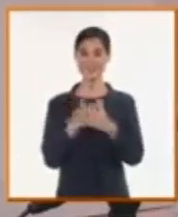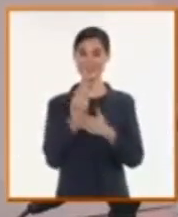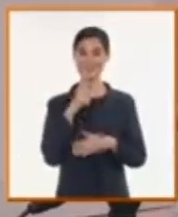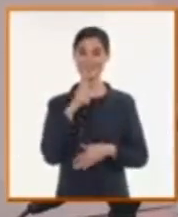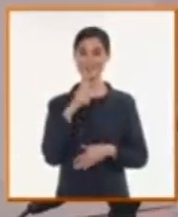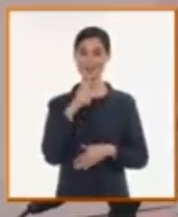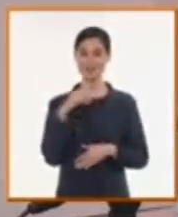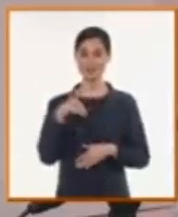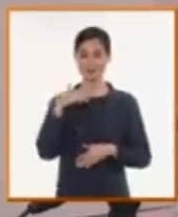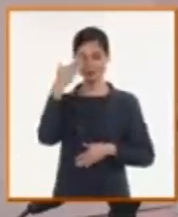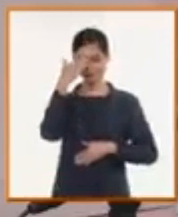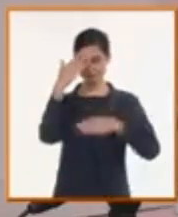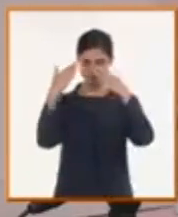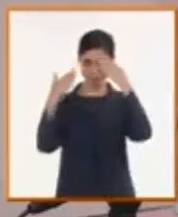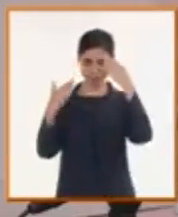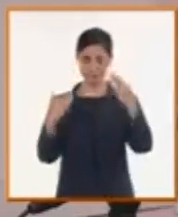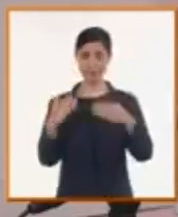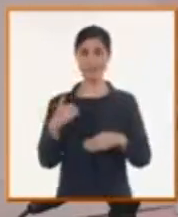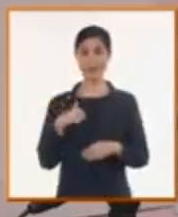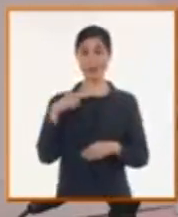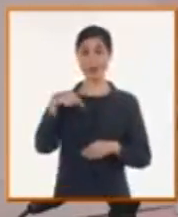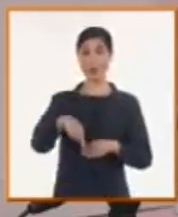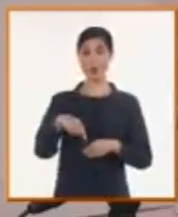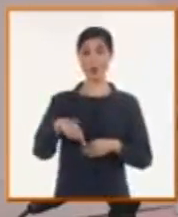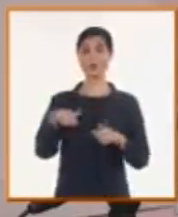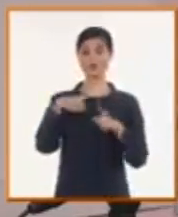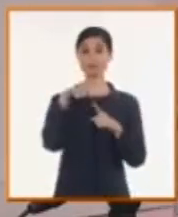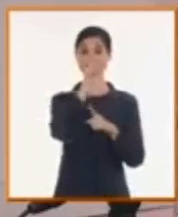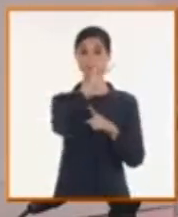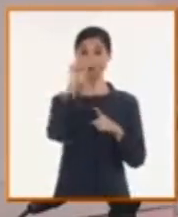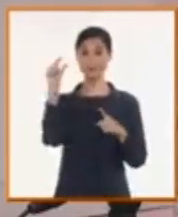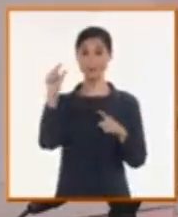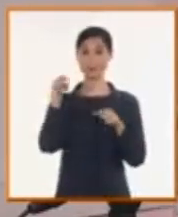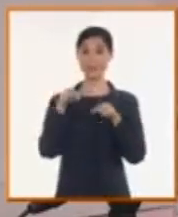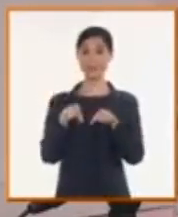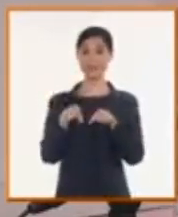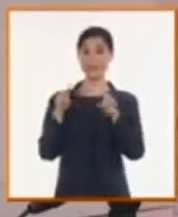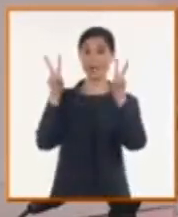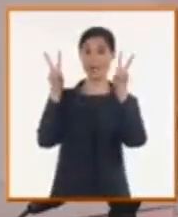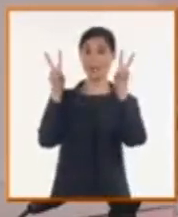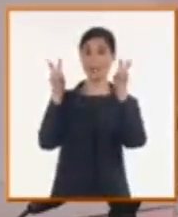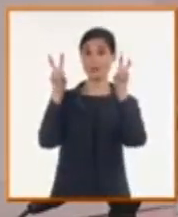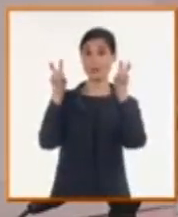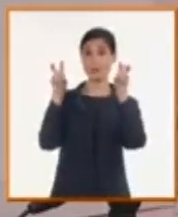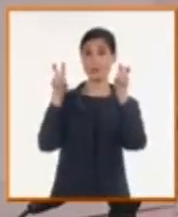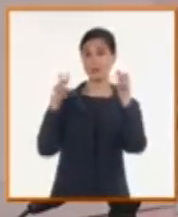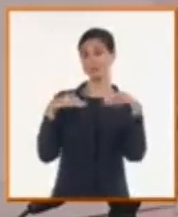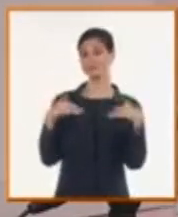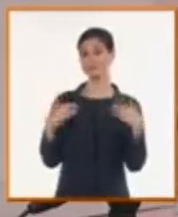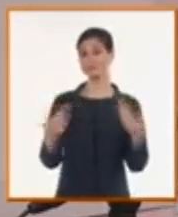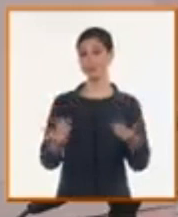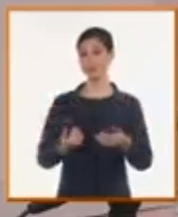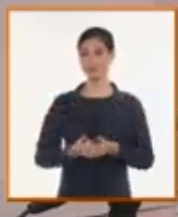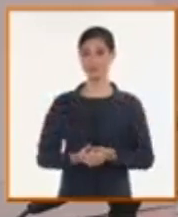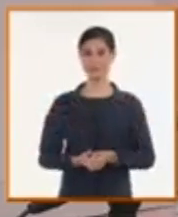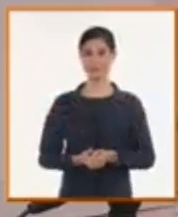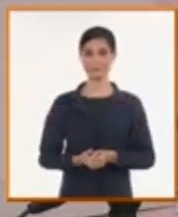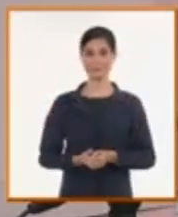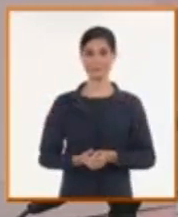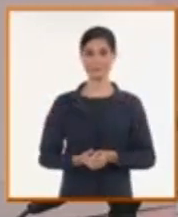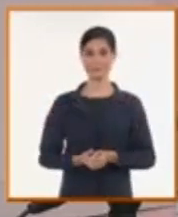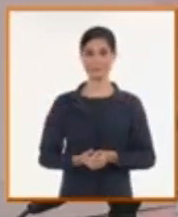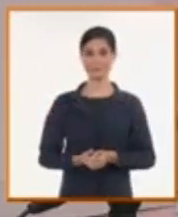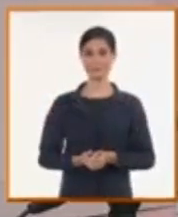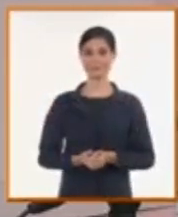placer traer hoy un tema. Fíjense en el título, estamos hablando de la gloria que se ha vivido y el nombre que utilizamos es